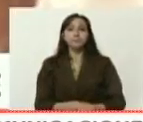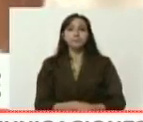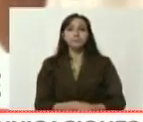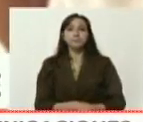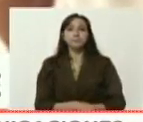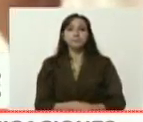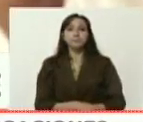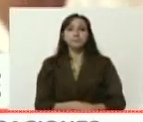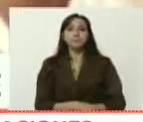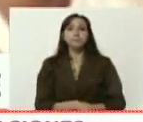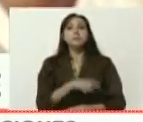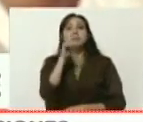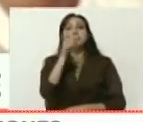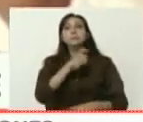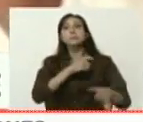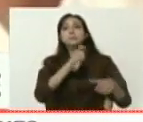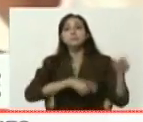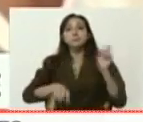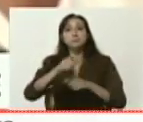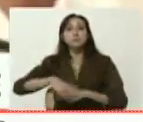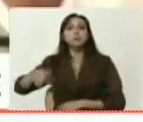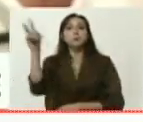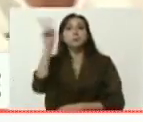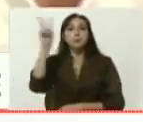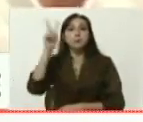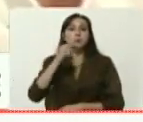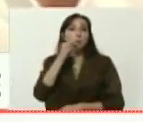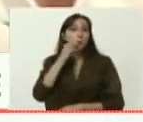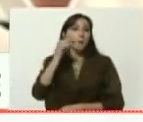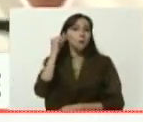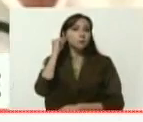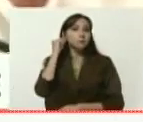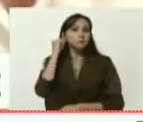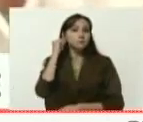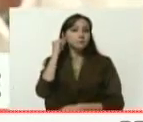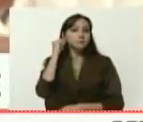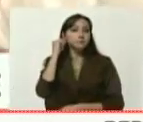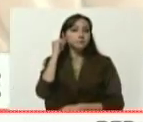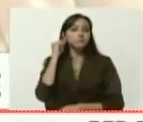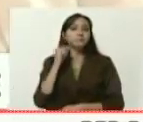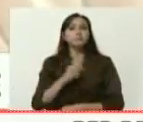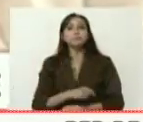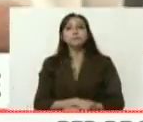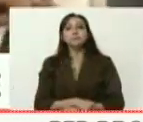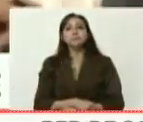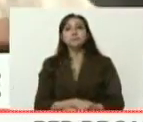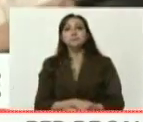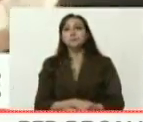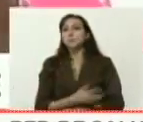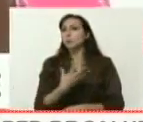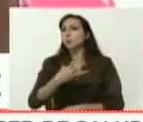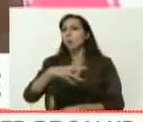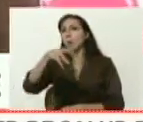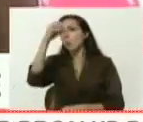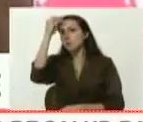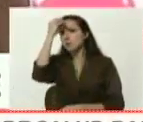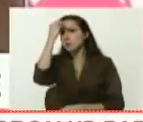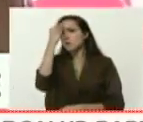los venezolanos y las venezolanas estábamos dormidos o no comprendíamos lo que